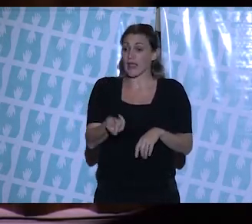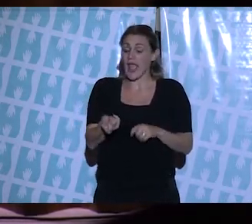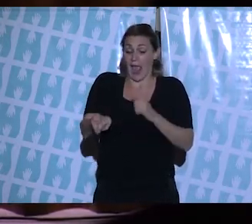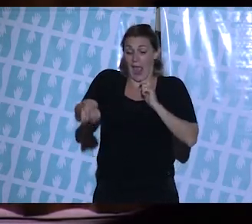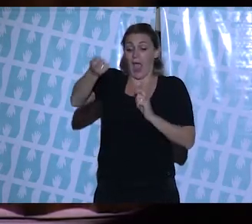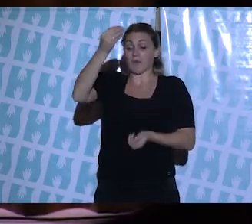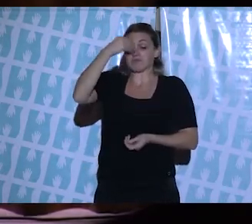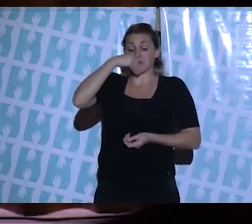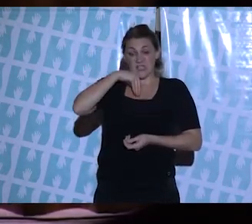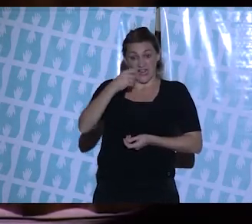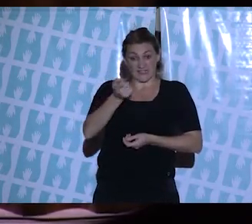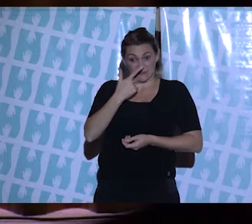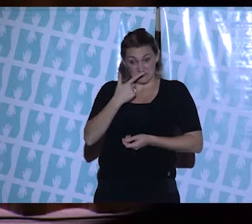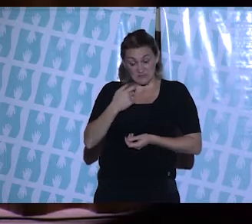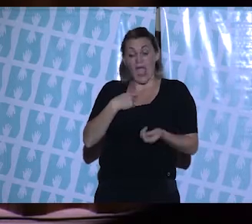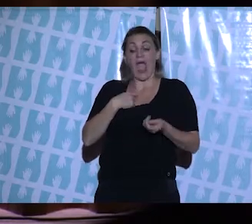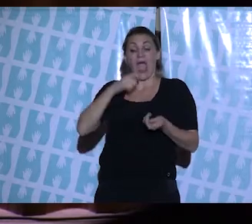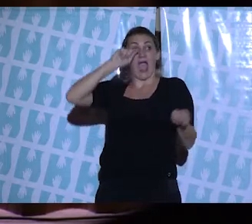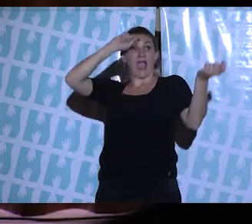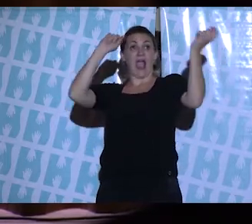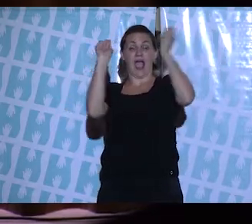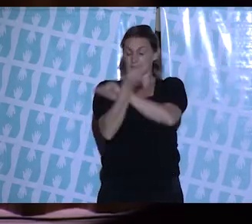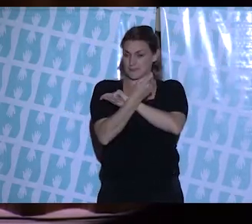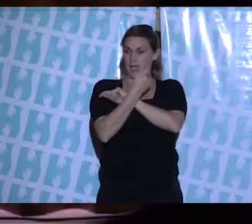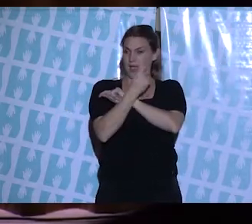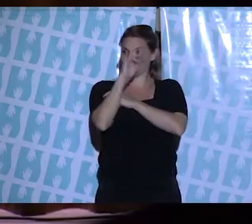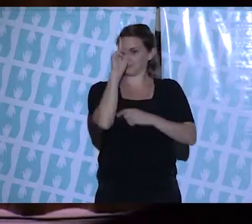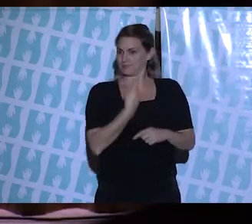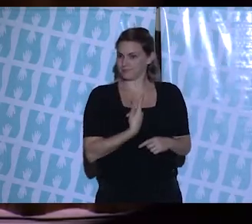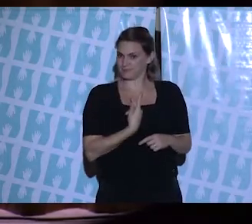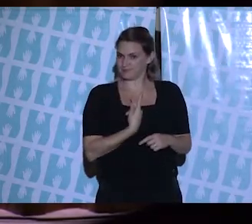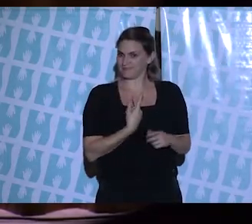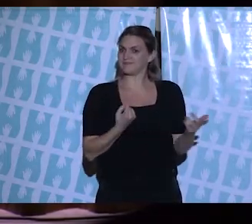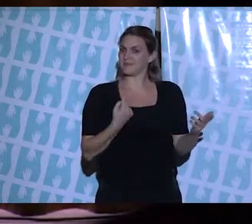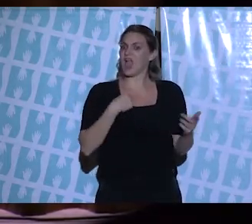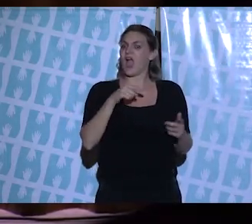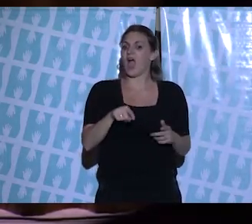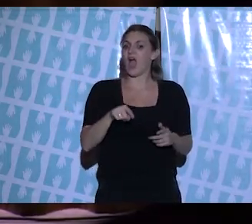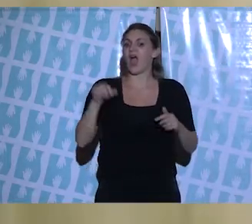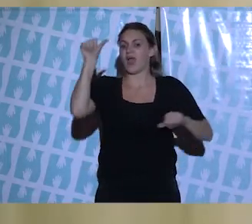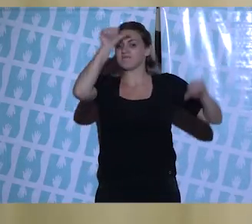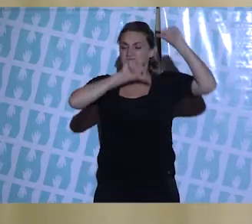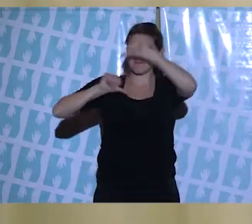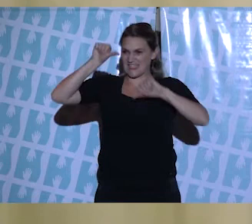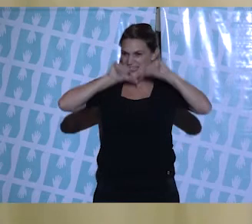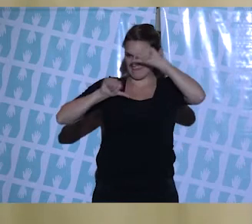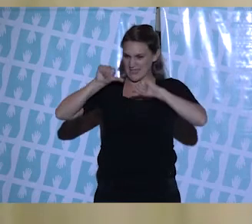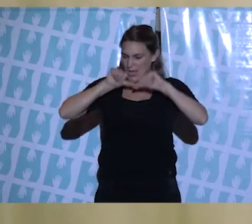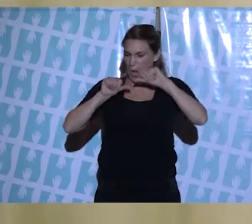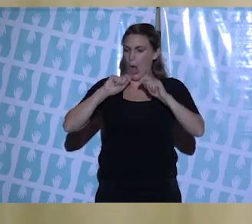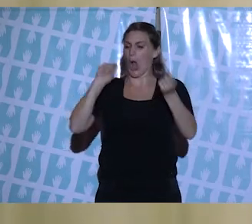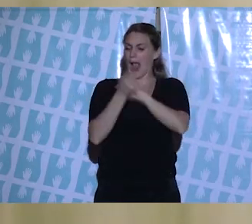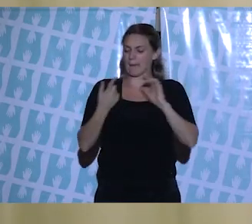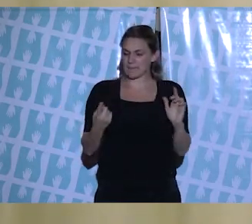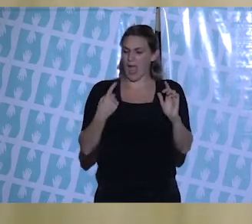primeros experimentos fueron darle a ratas, a ratones, a conejos que habían recibido reserpina, levodopa, y veían